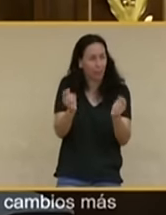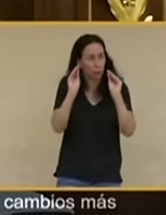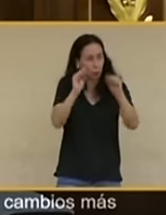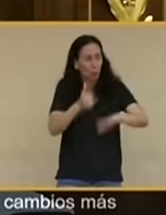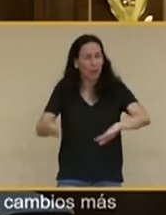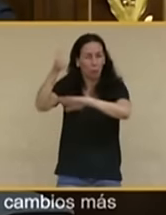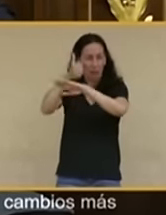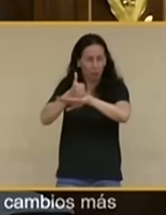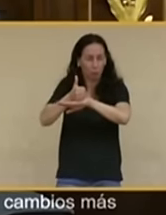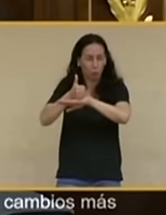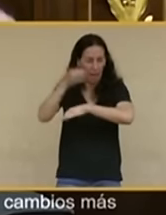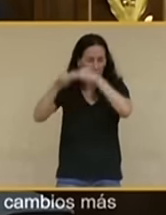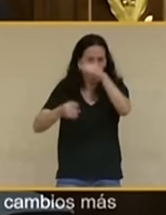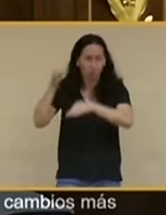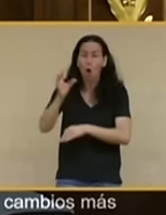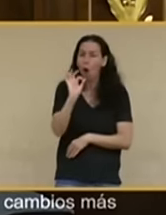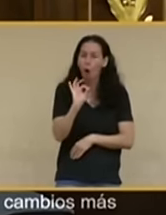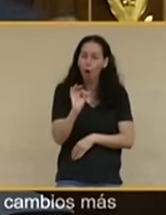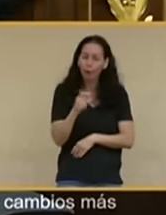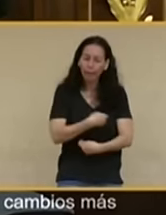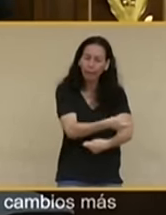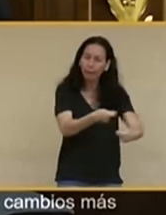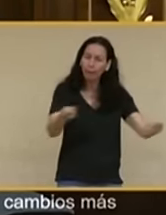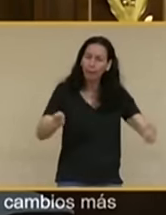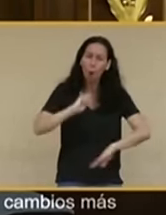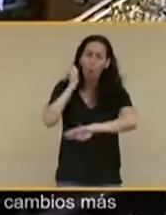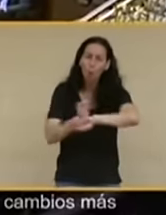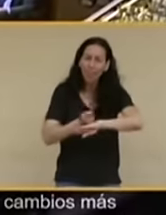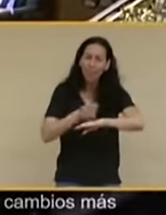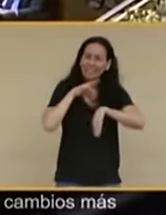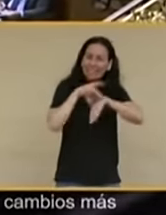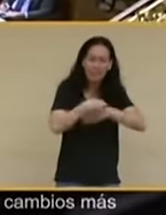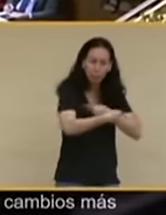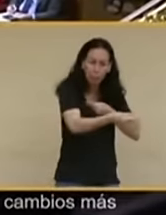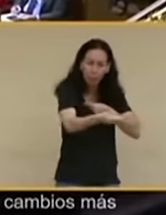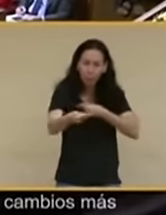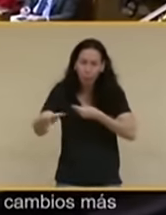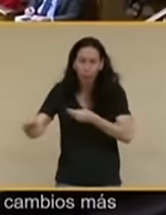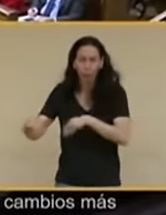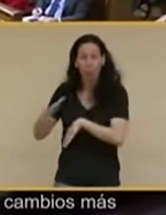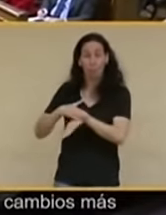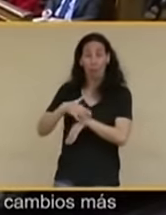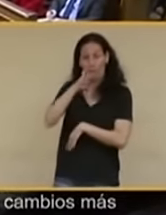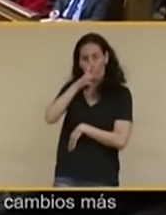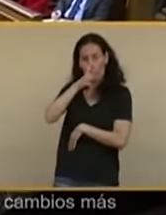de atrás o de repartir guías a los jueces para que prevariquen intentando burlar la ley.